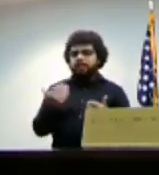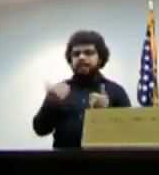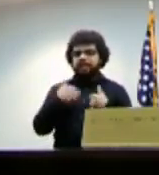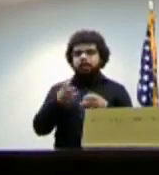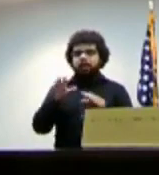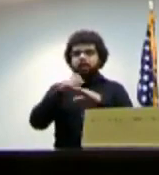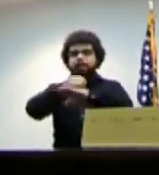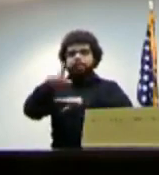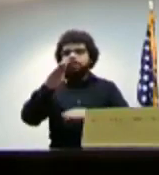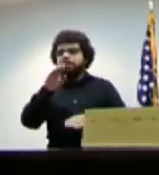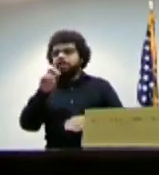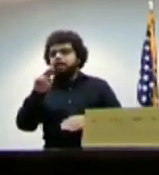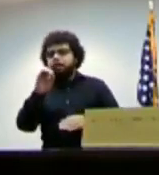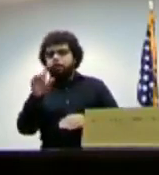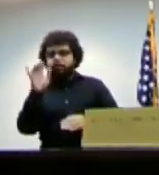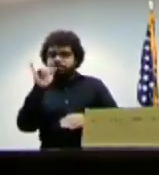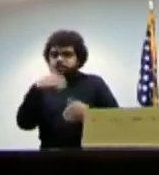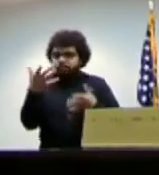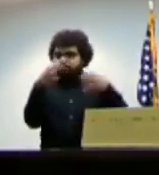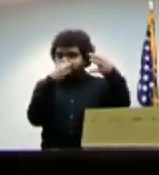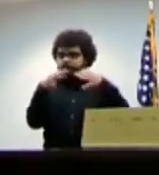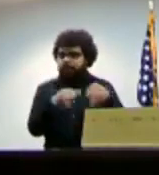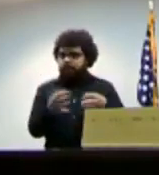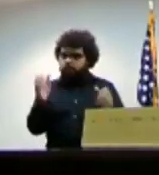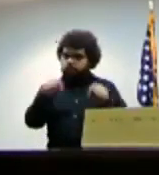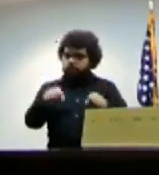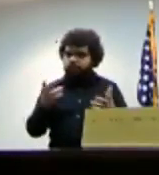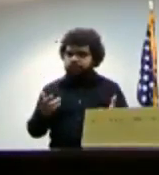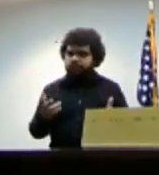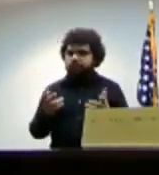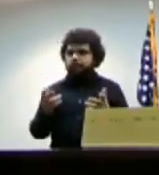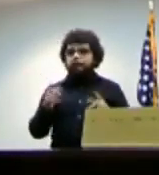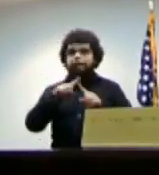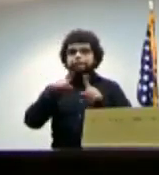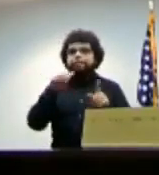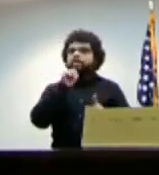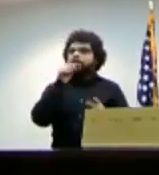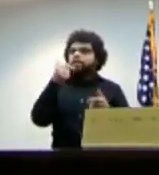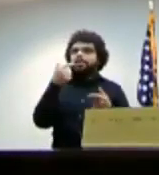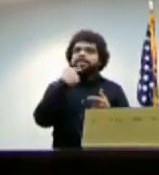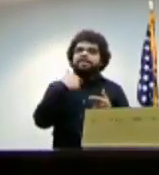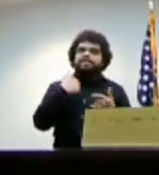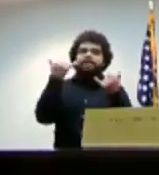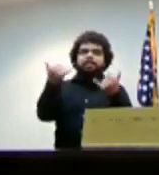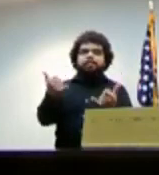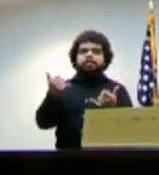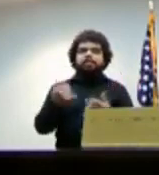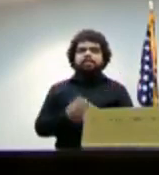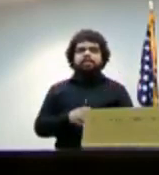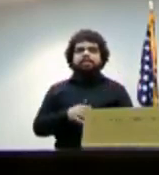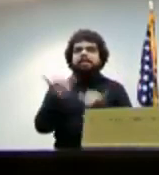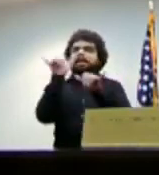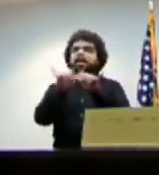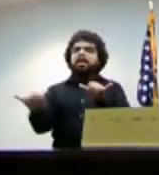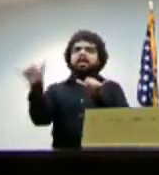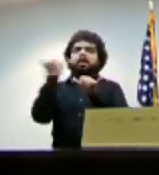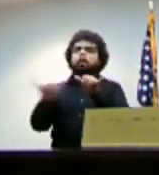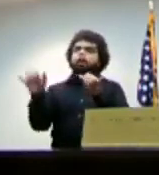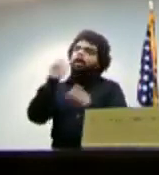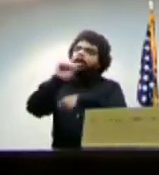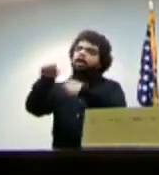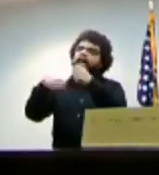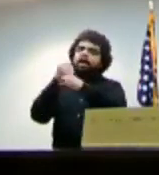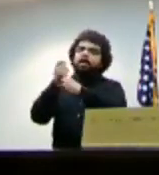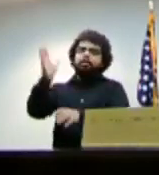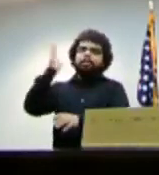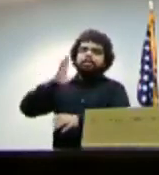ser una de las explicaciones. Pero no me pueden decir ahora aquí que es igual a como había en otros años, porque otros